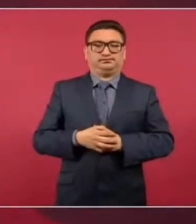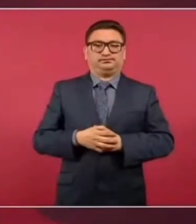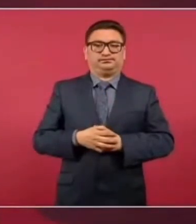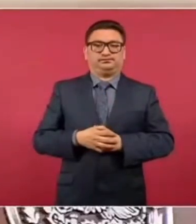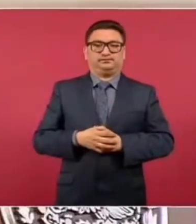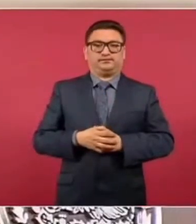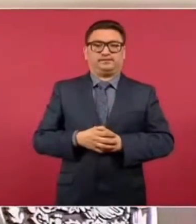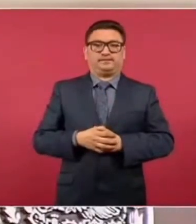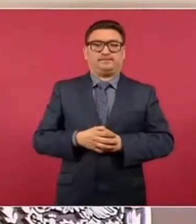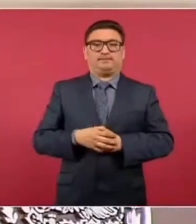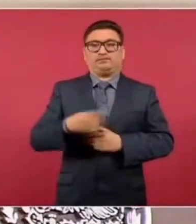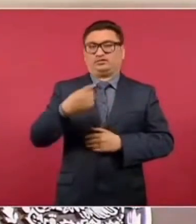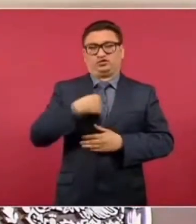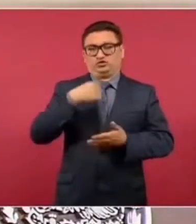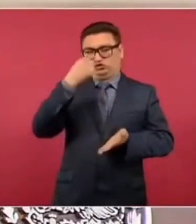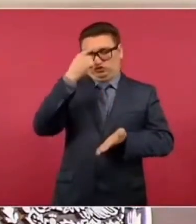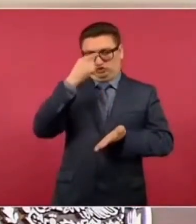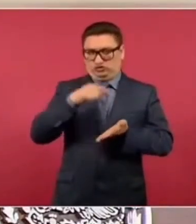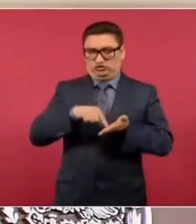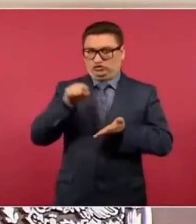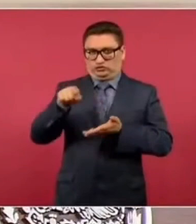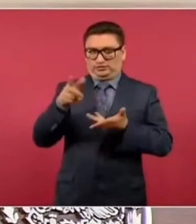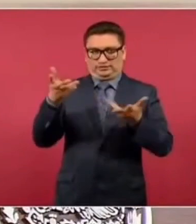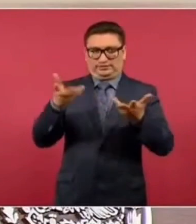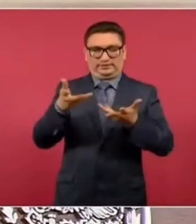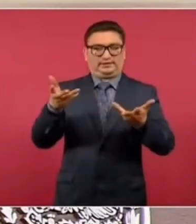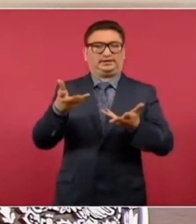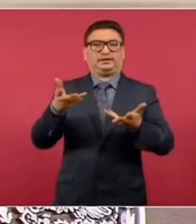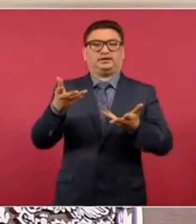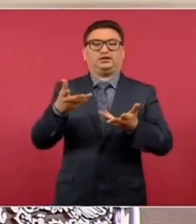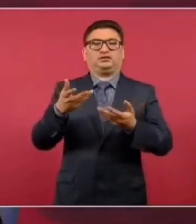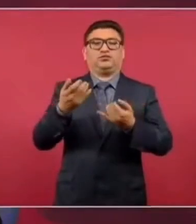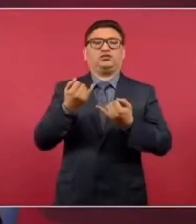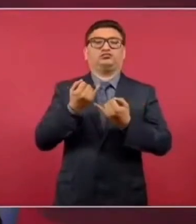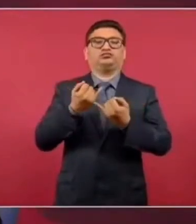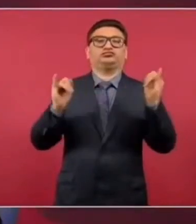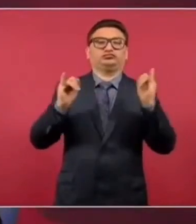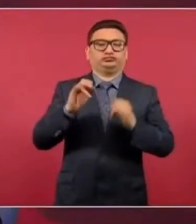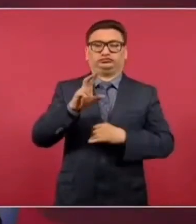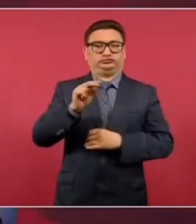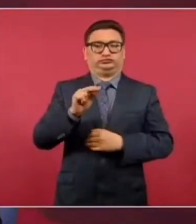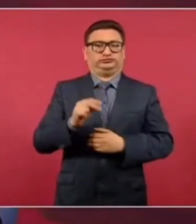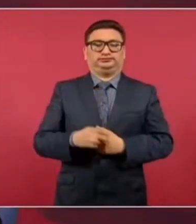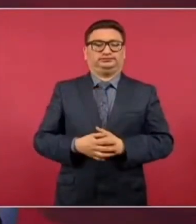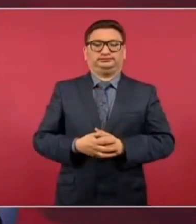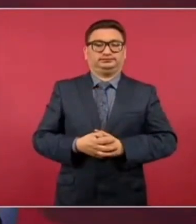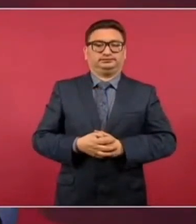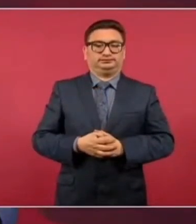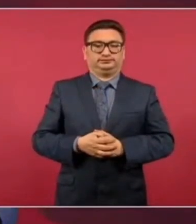y no creo que actúe de manera independiente.